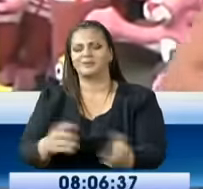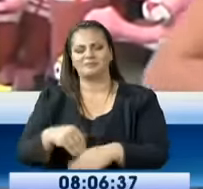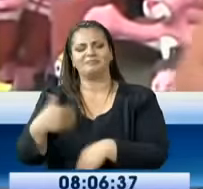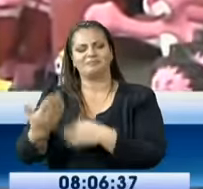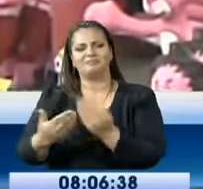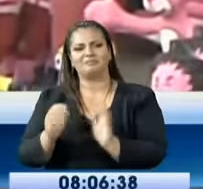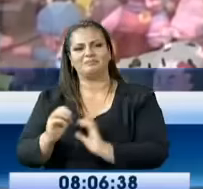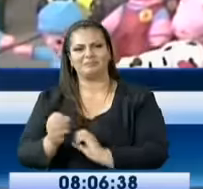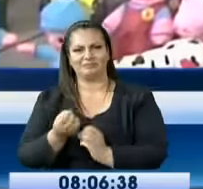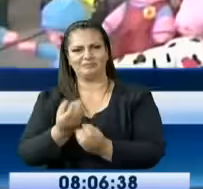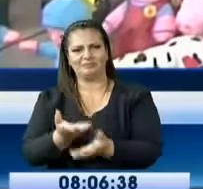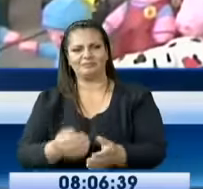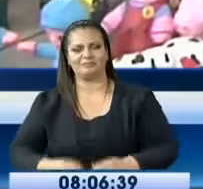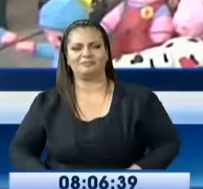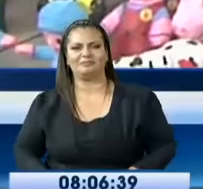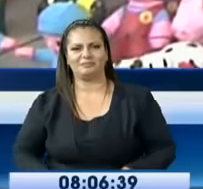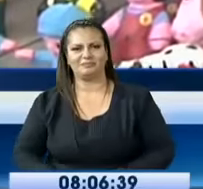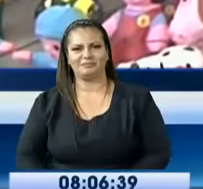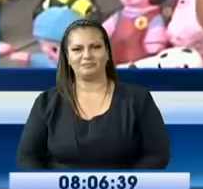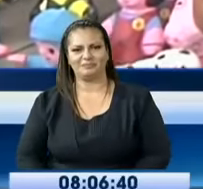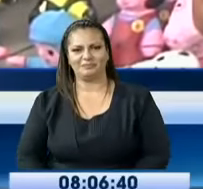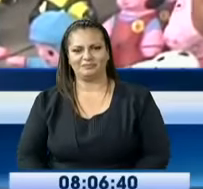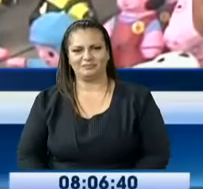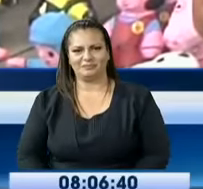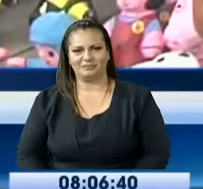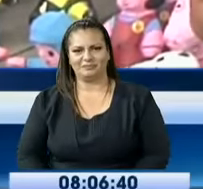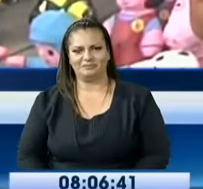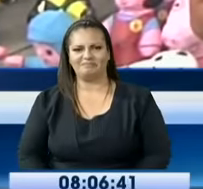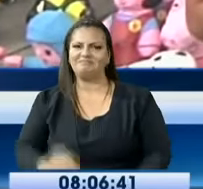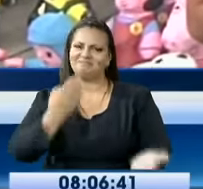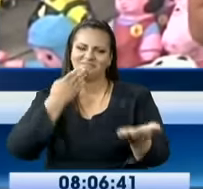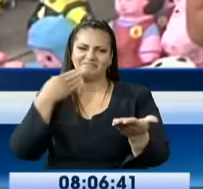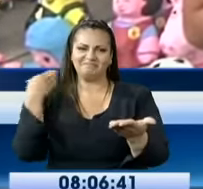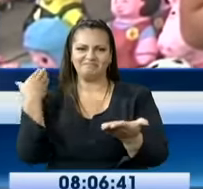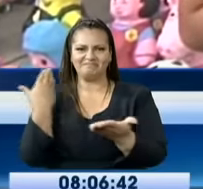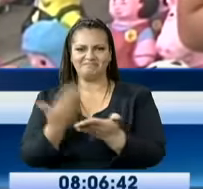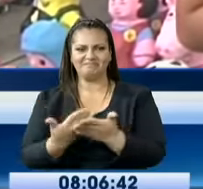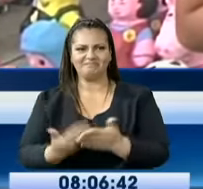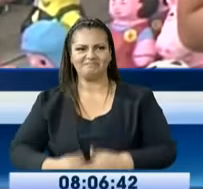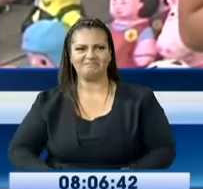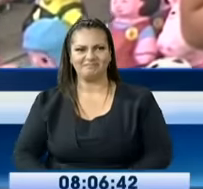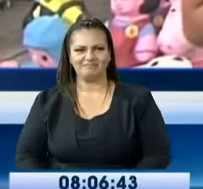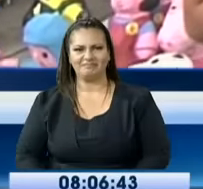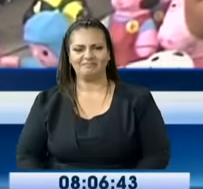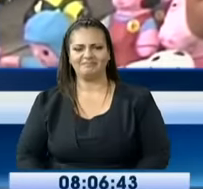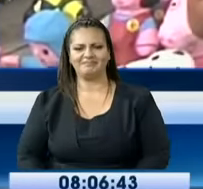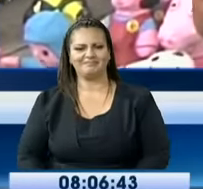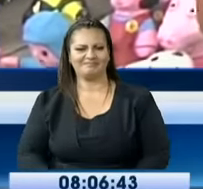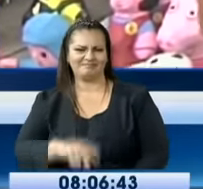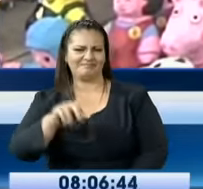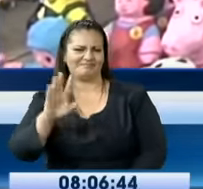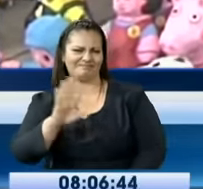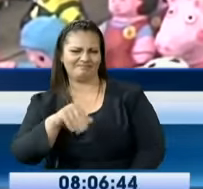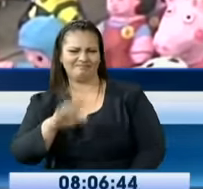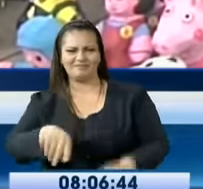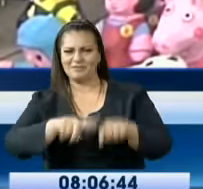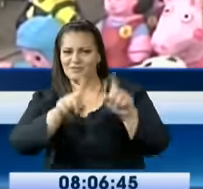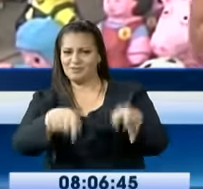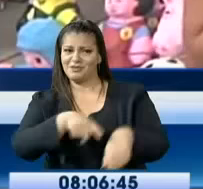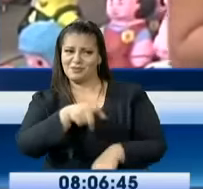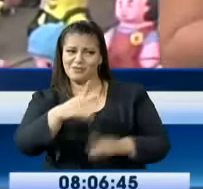usted. Muy bien, Luxola, gracias. Por si acaso usted no tiene una vecina a la que regalarle ese